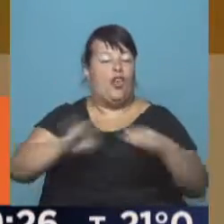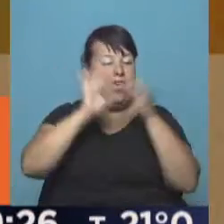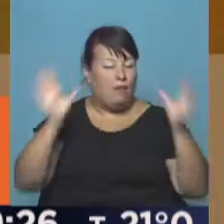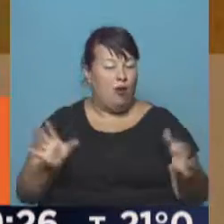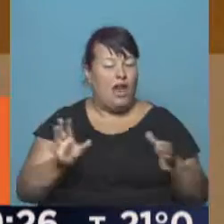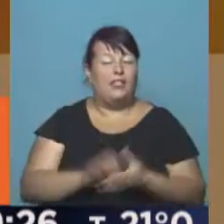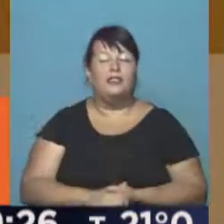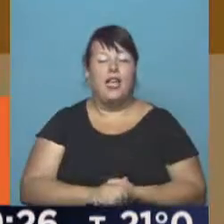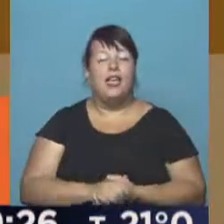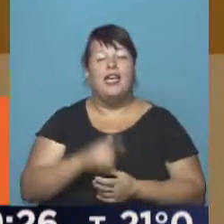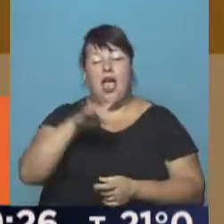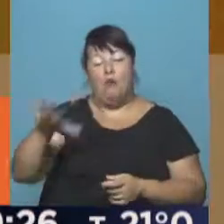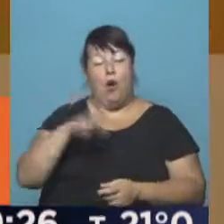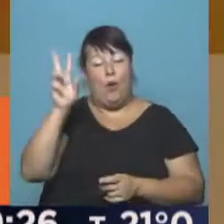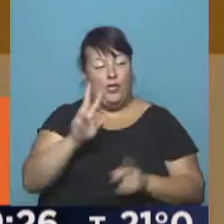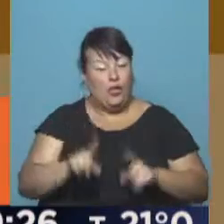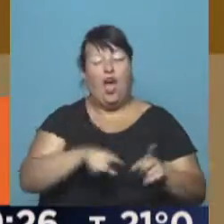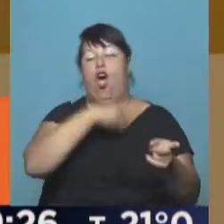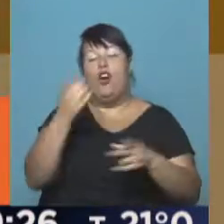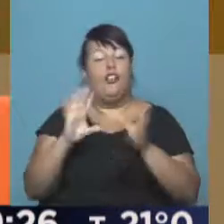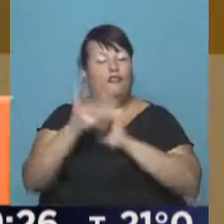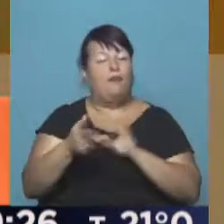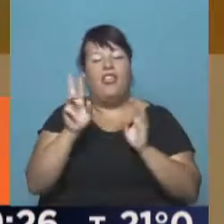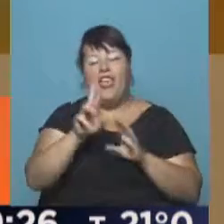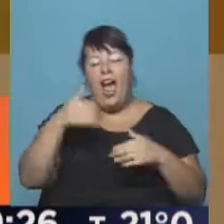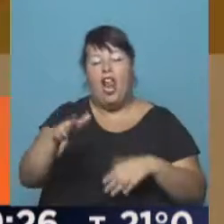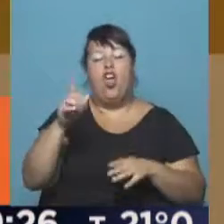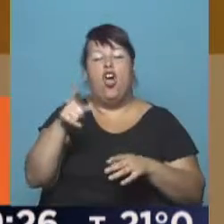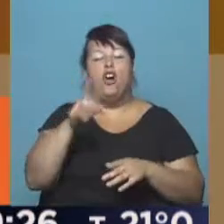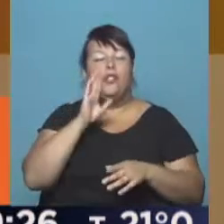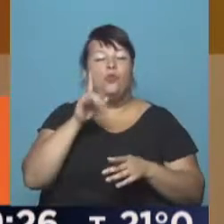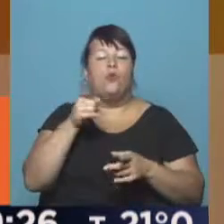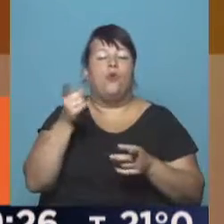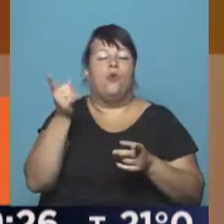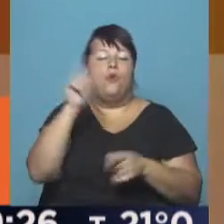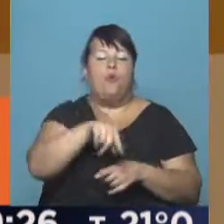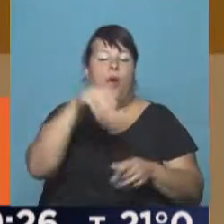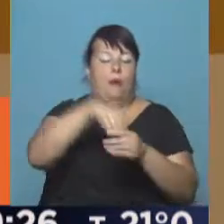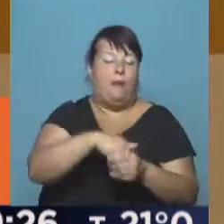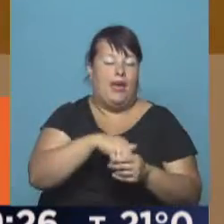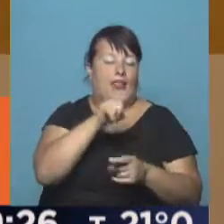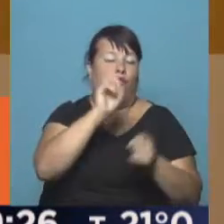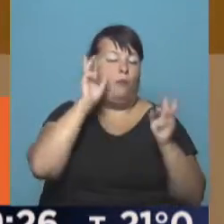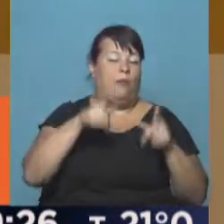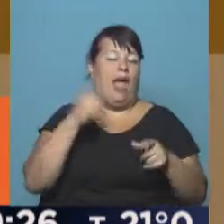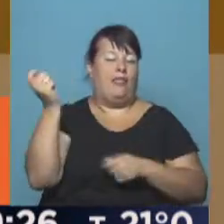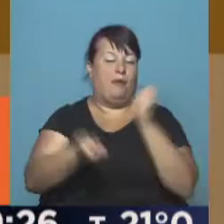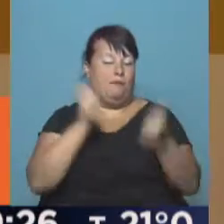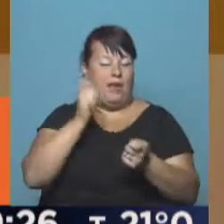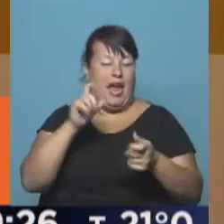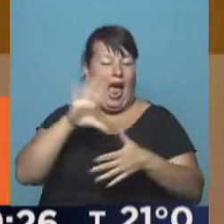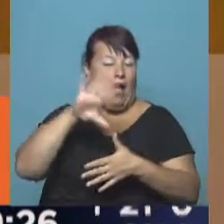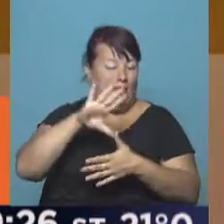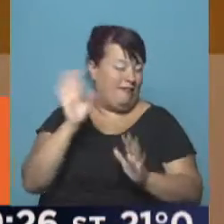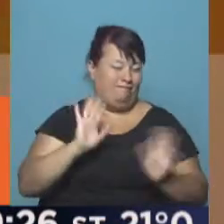democrático y al pueblo de Venezuela, y otra cosa es permitirle a los norteamericanos que vuelvan a intervenir con su política de garrote en América